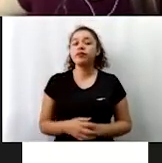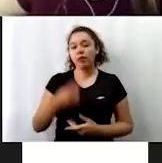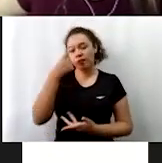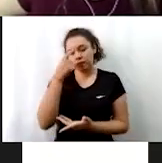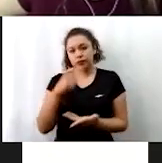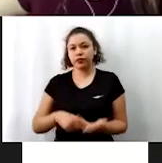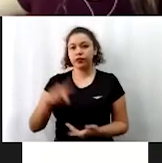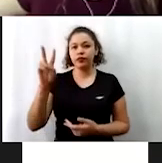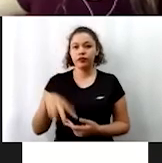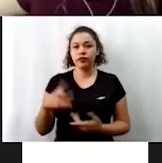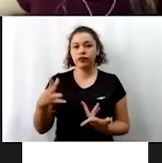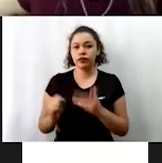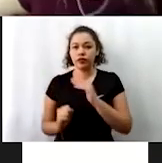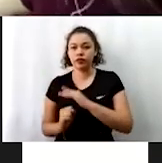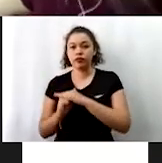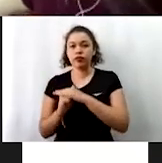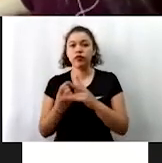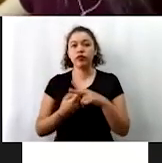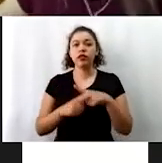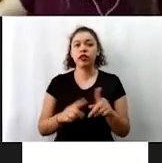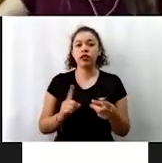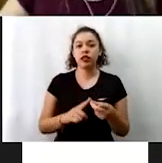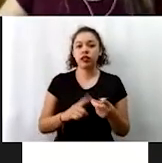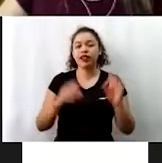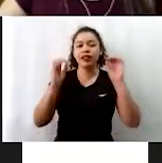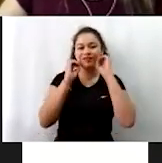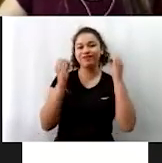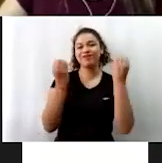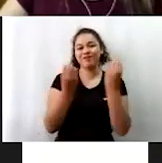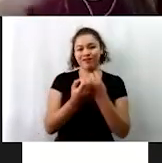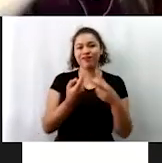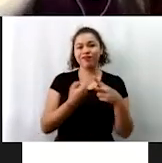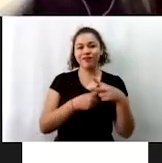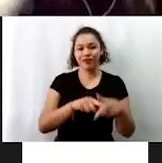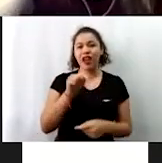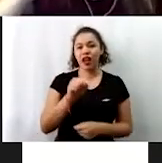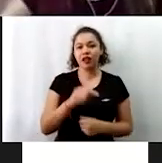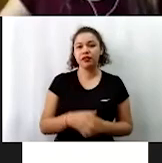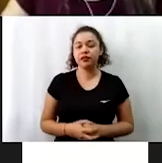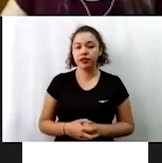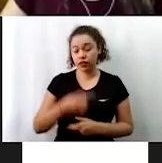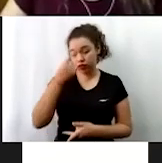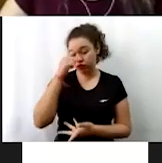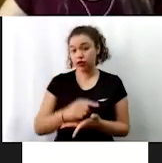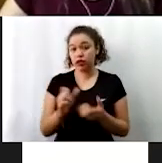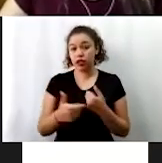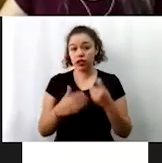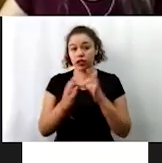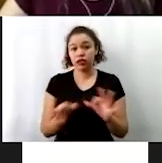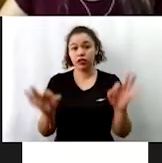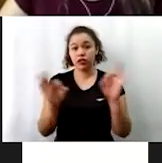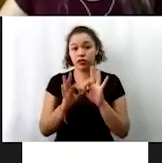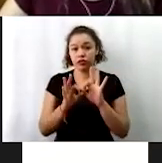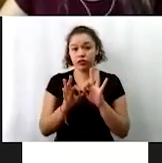la sostenibilidad comienza por las organizaciones, ¿no? Creo que son el eje y el punto en donde